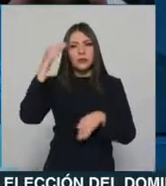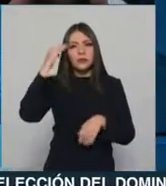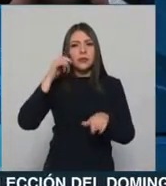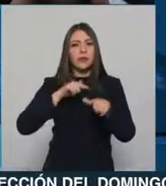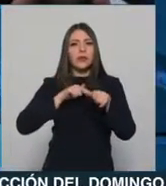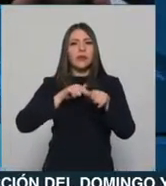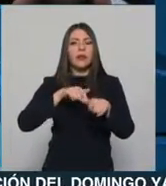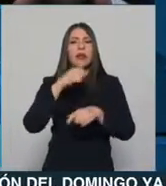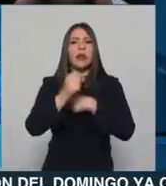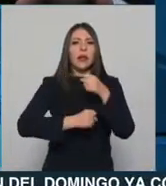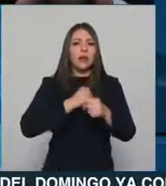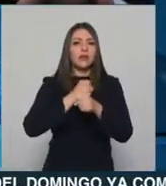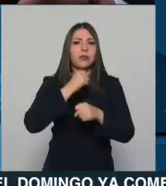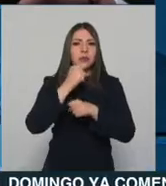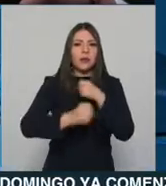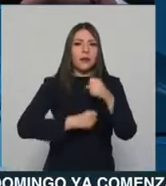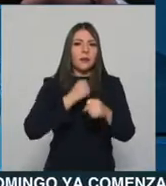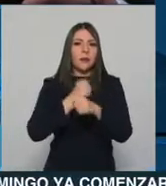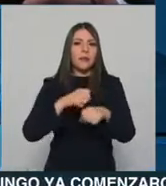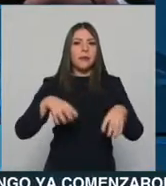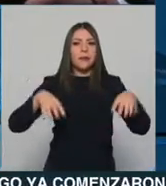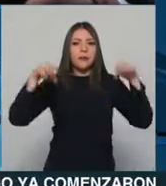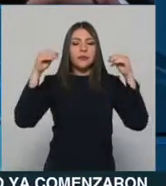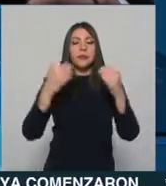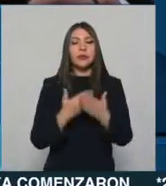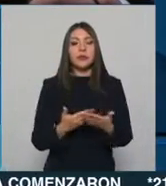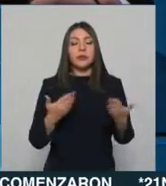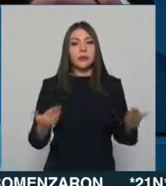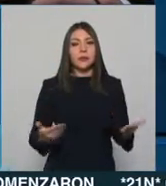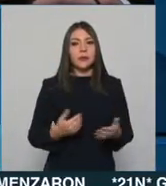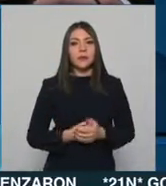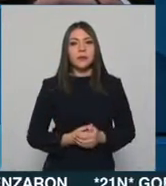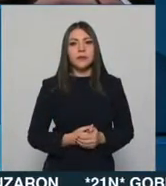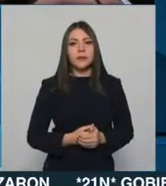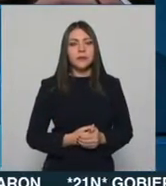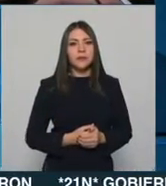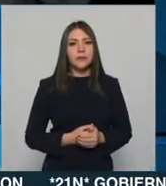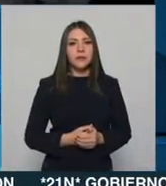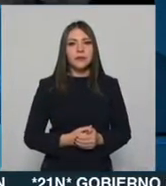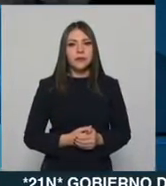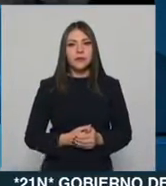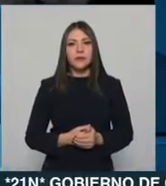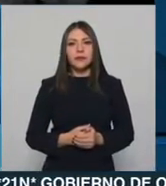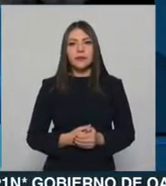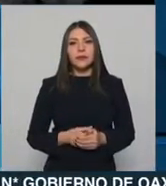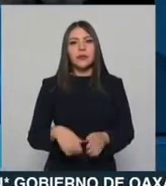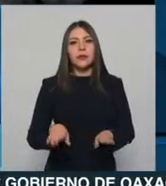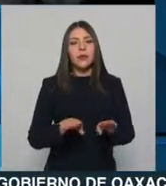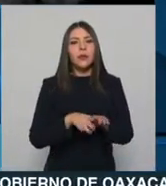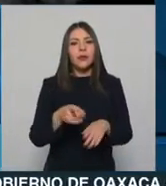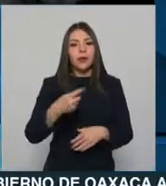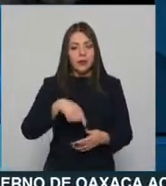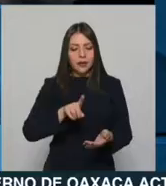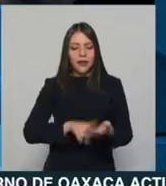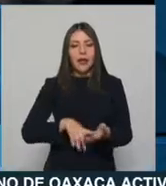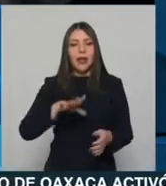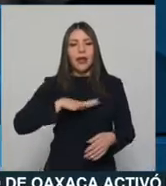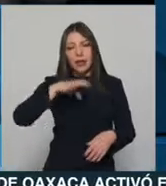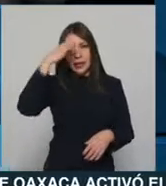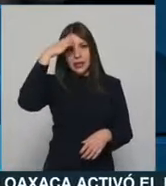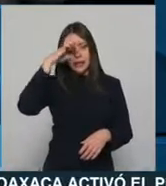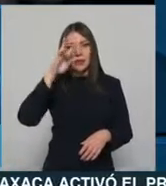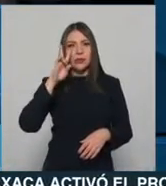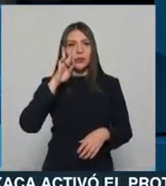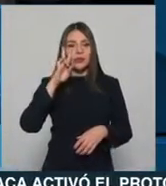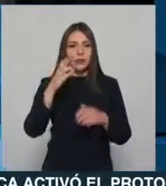circo contemporáneo y esto ahorita muestra nuestra experiencia, ¿no? Nuestra experiencia que hemos tenido